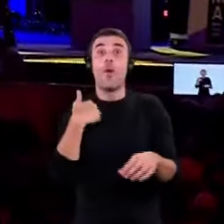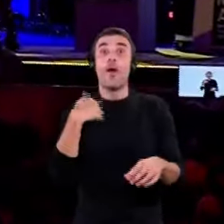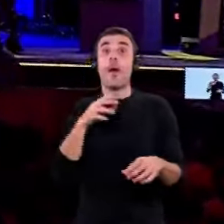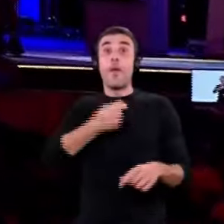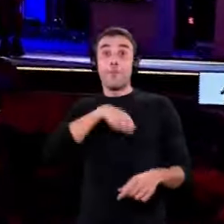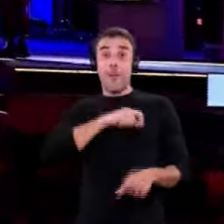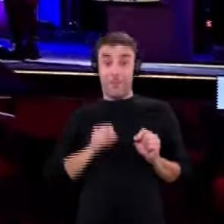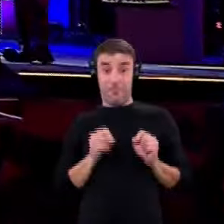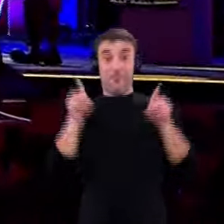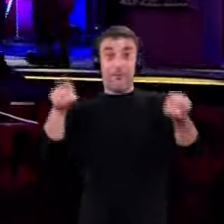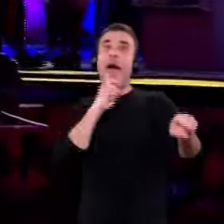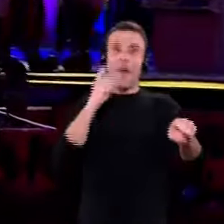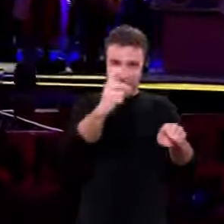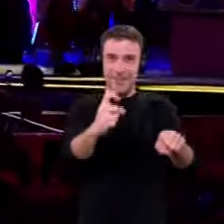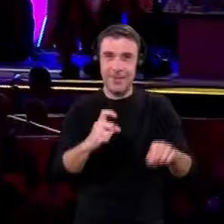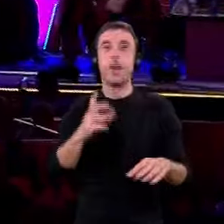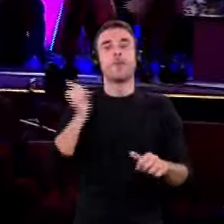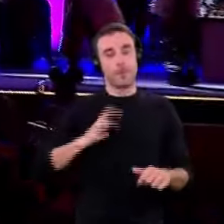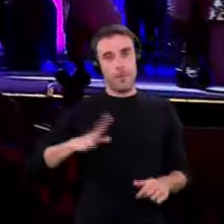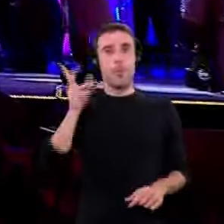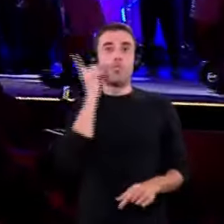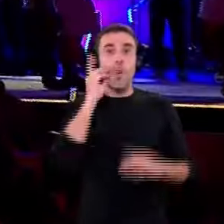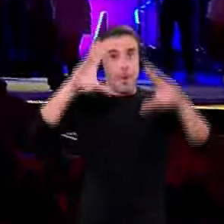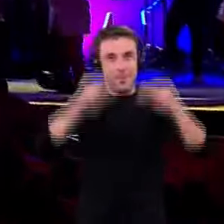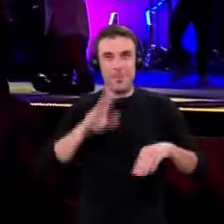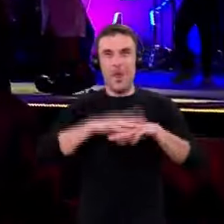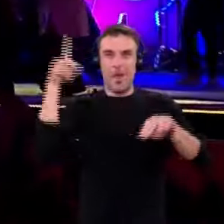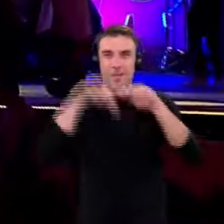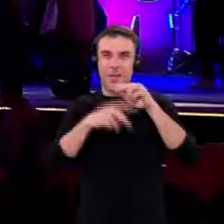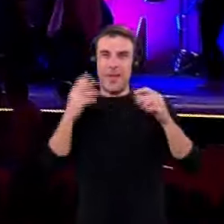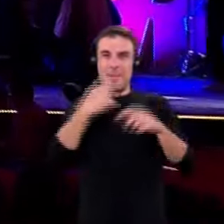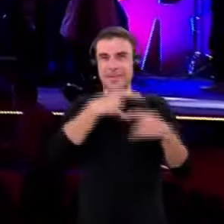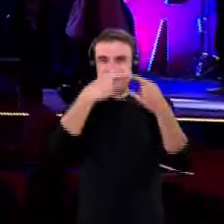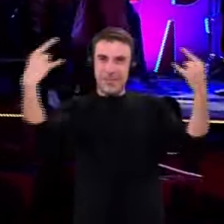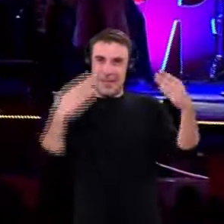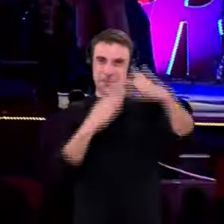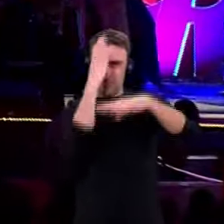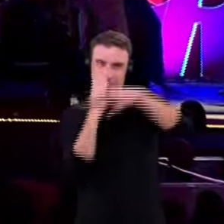Plaza España. Por favor, rogamos apagar los móviles para evitar interferencias.